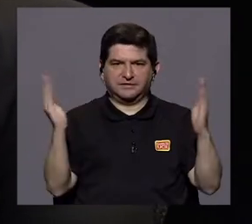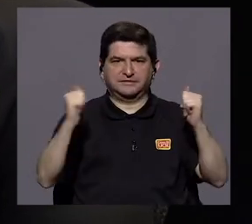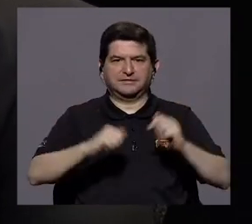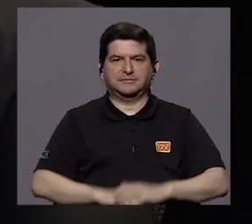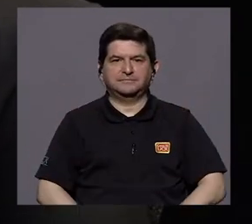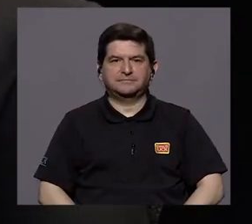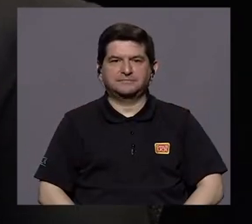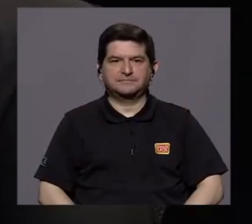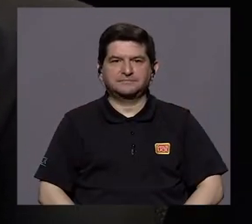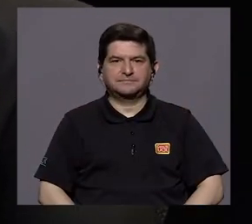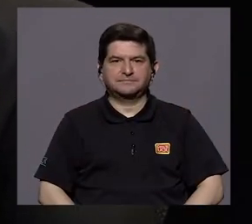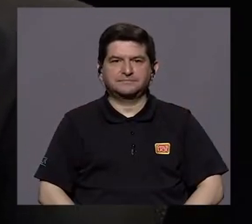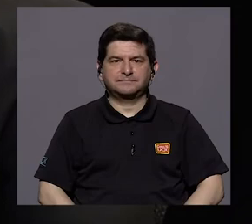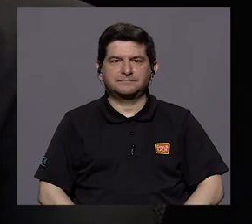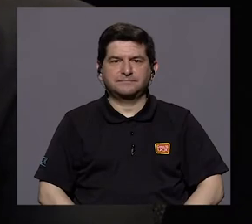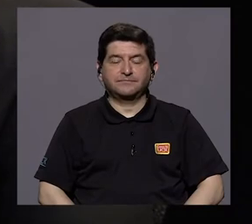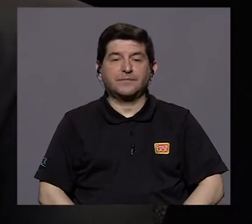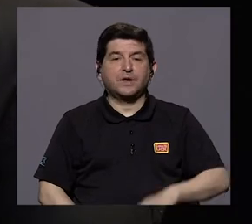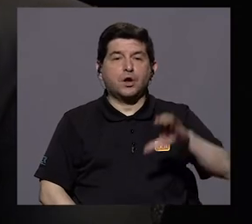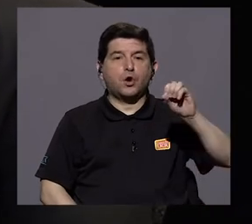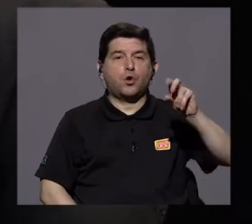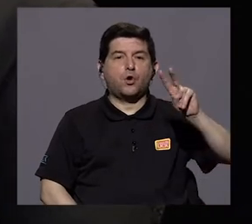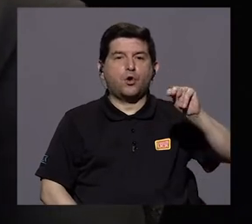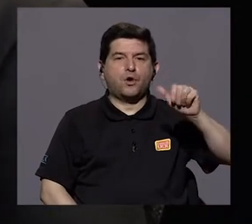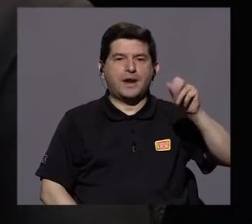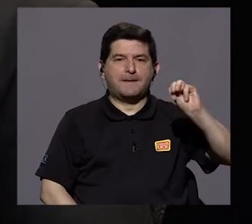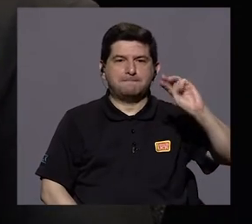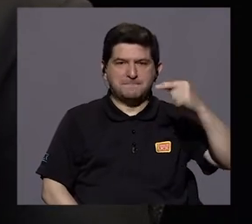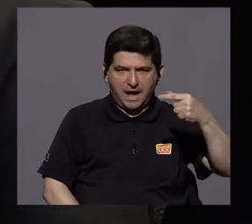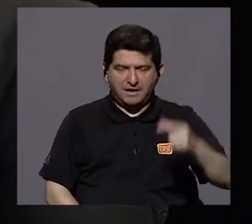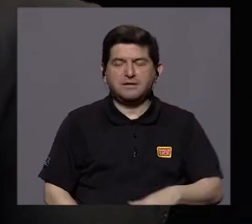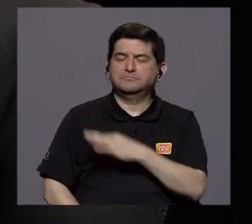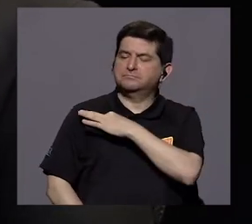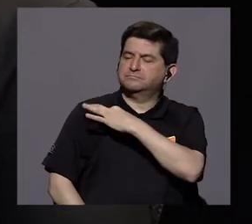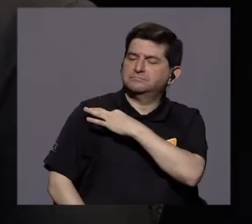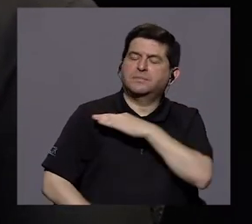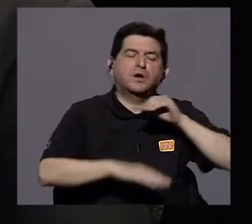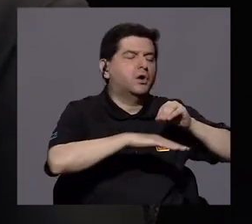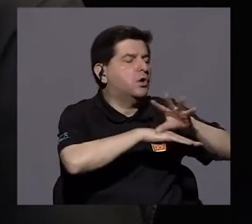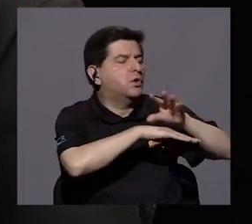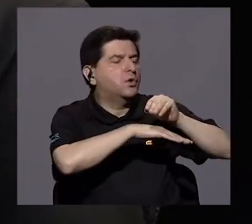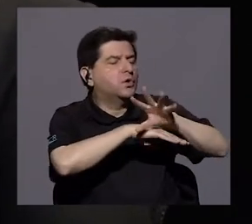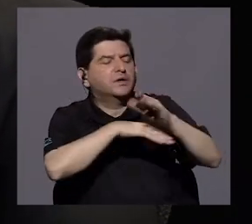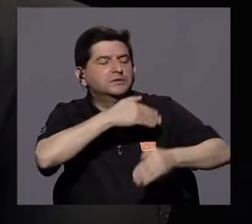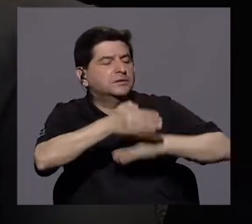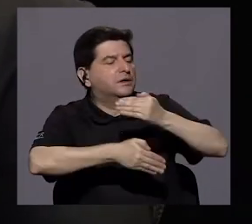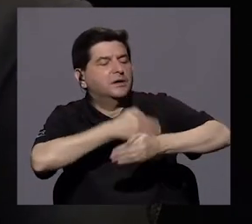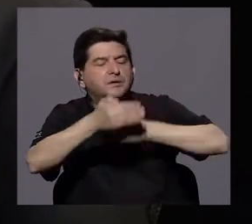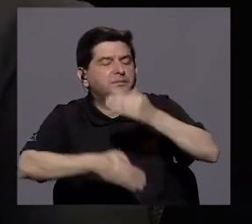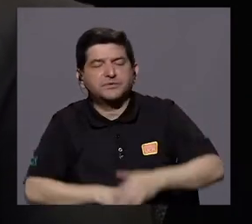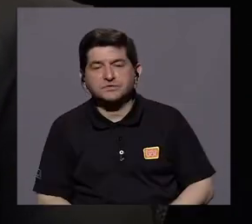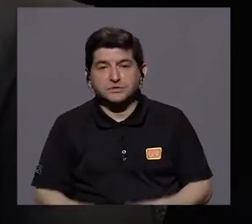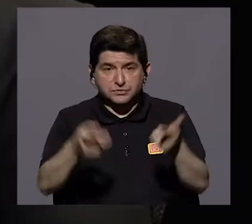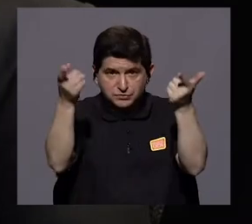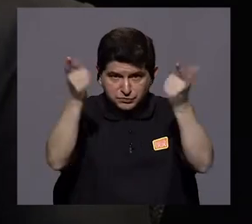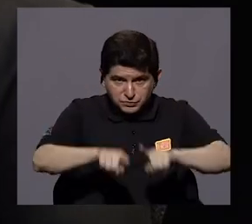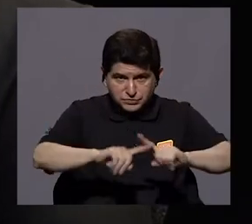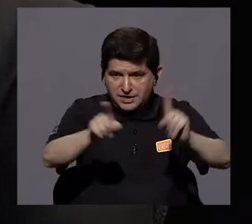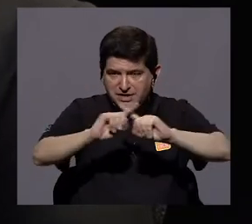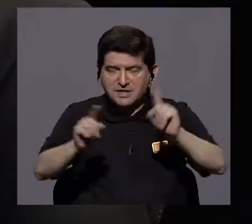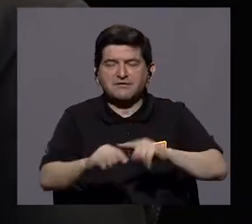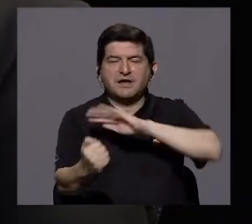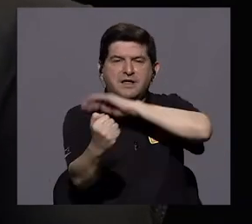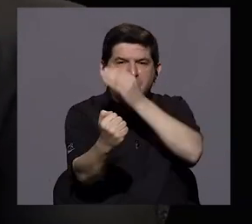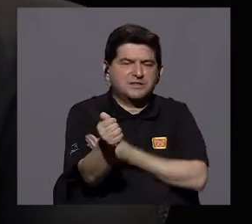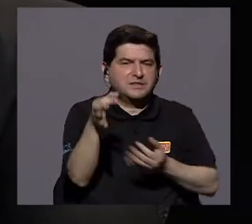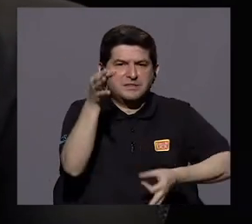abierta. Tan es así que la CONAMAC ha sido invitada a orientar algunos procesos que se están dando en